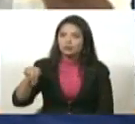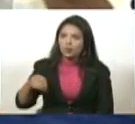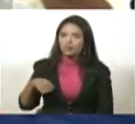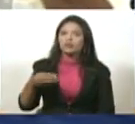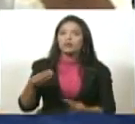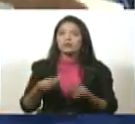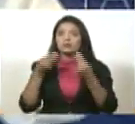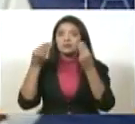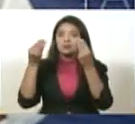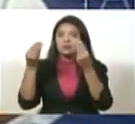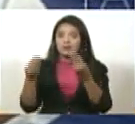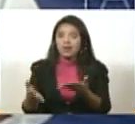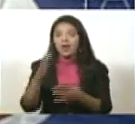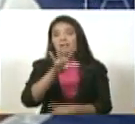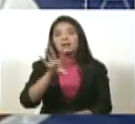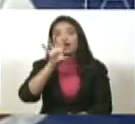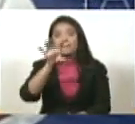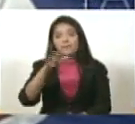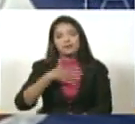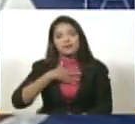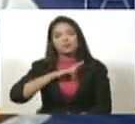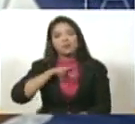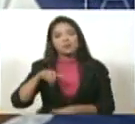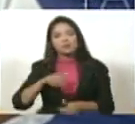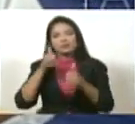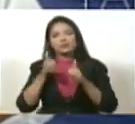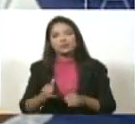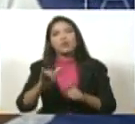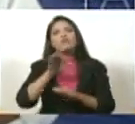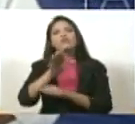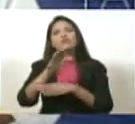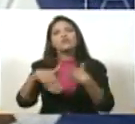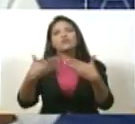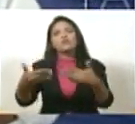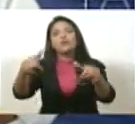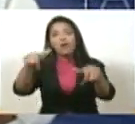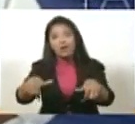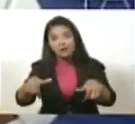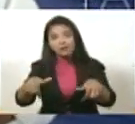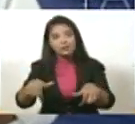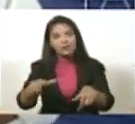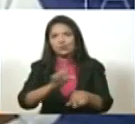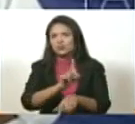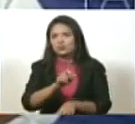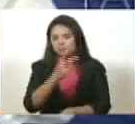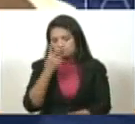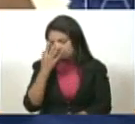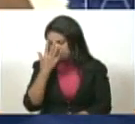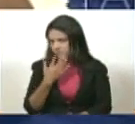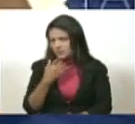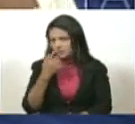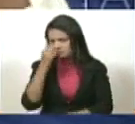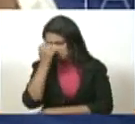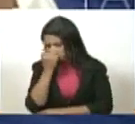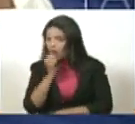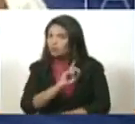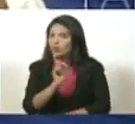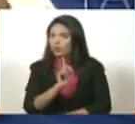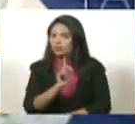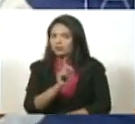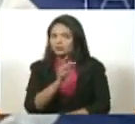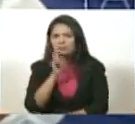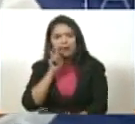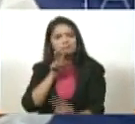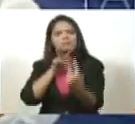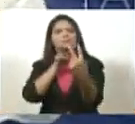entregar la patria a nuestros hijos, a las futuras generaciones, esta generación no va a bajar la mirada. Va a ver directo a los